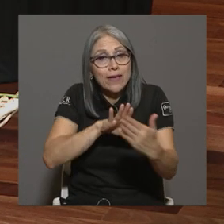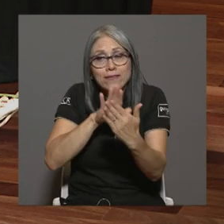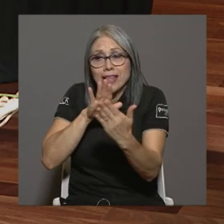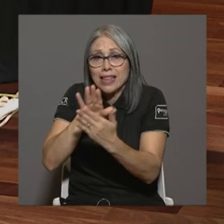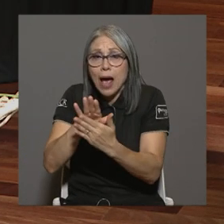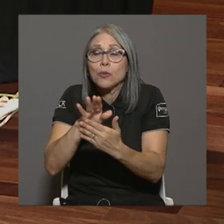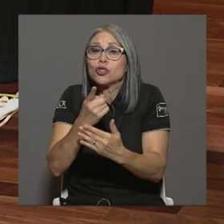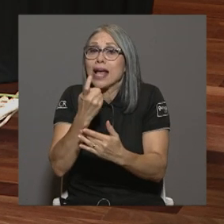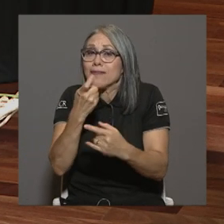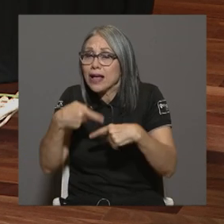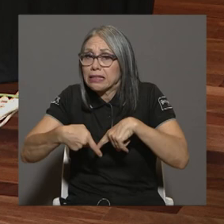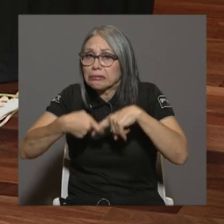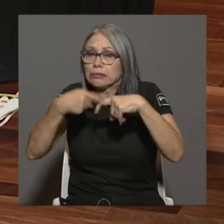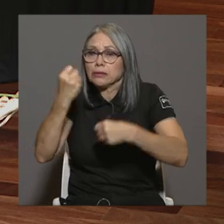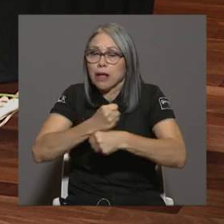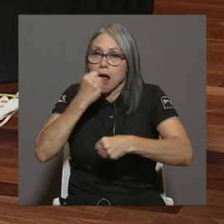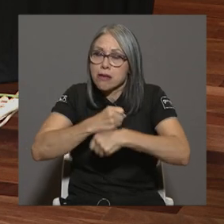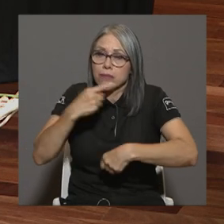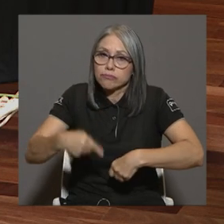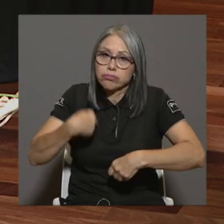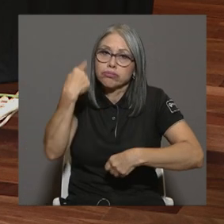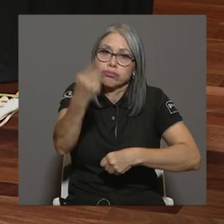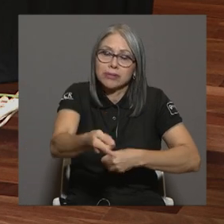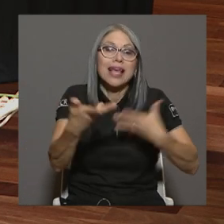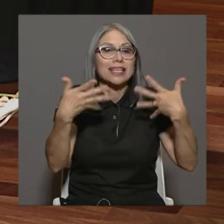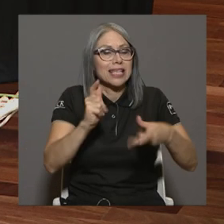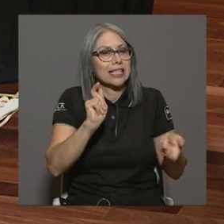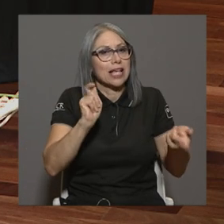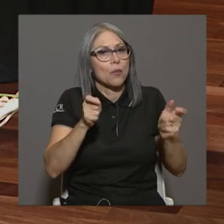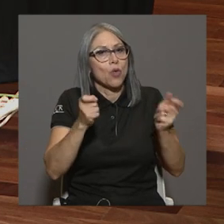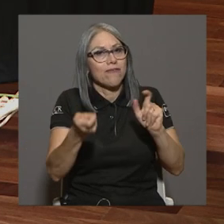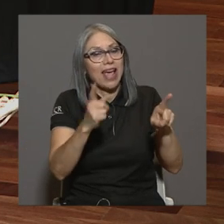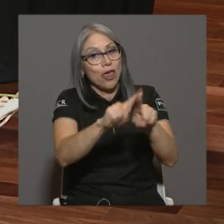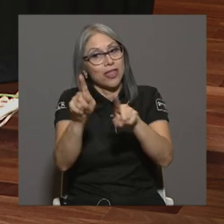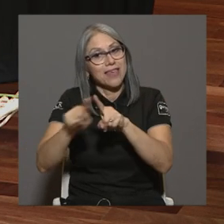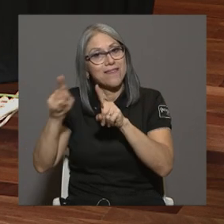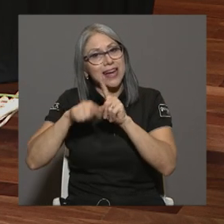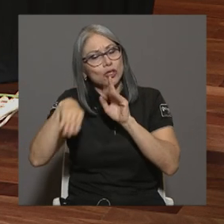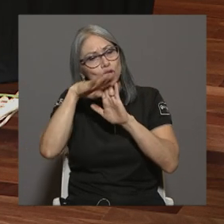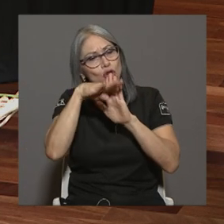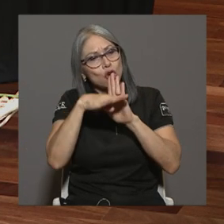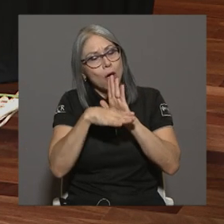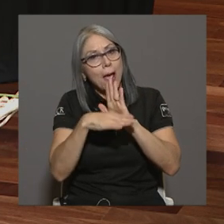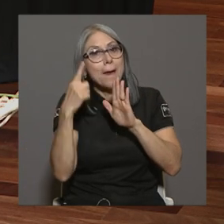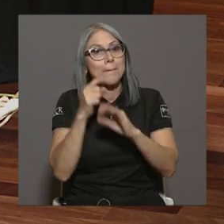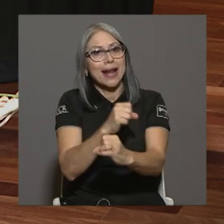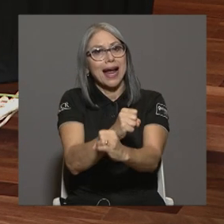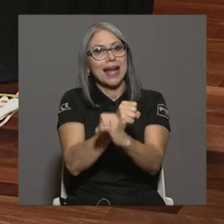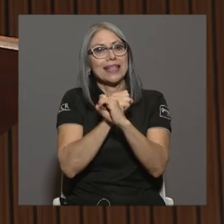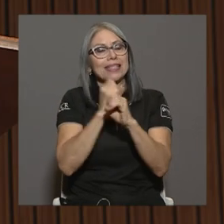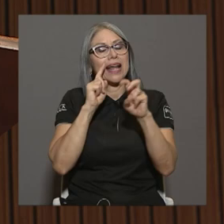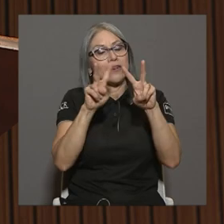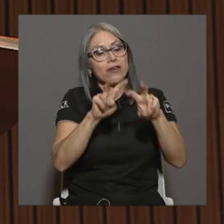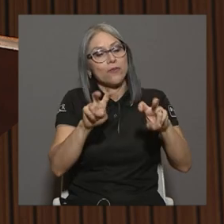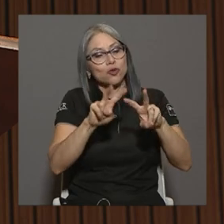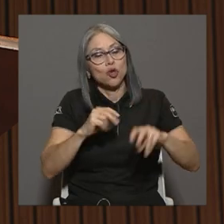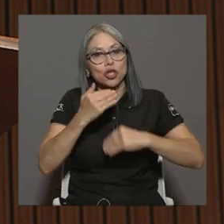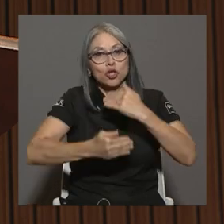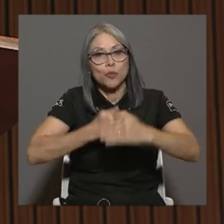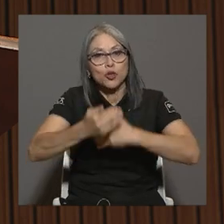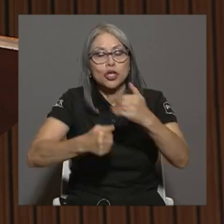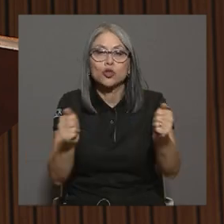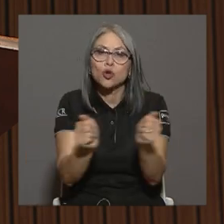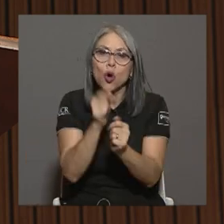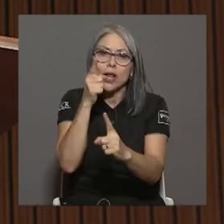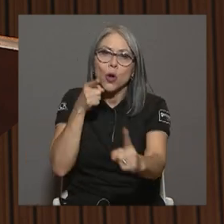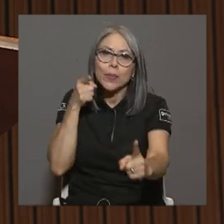por delante, ya se han modificado diversos lineamientos para garantizar una revisión de los procesos con el objetivo